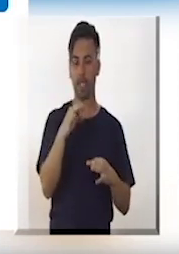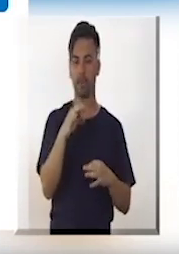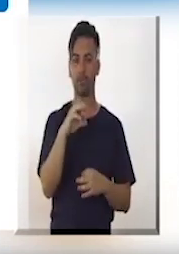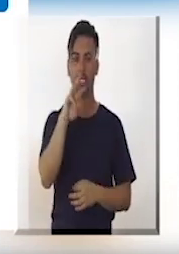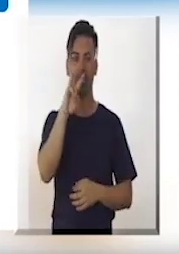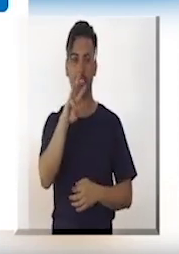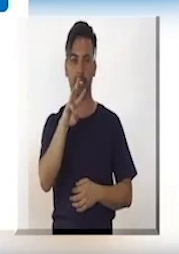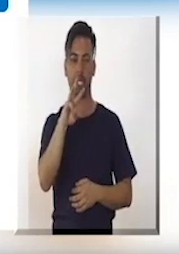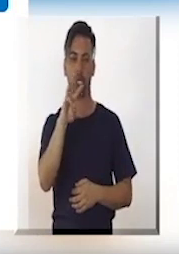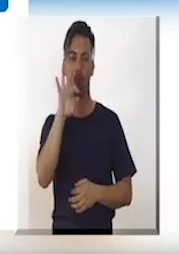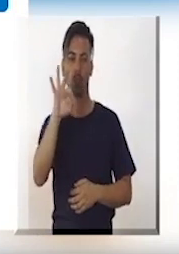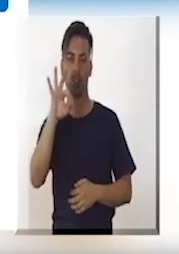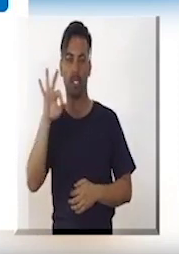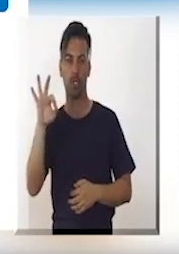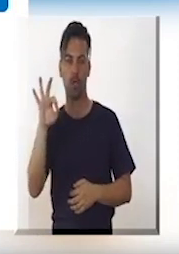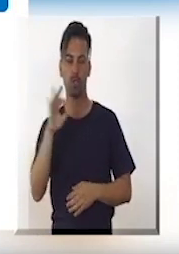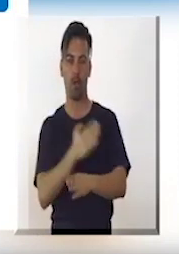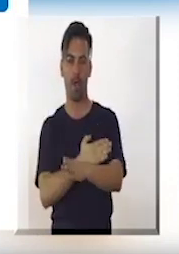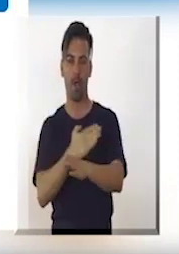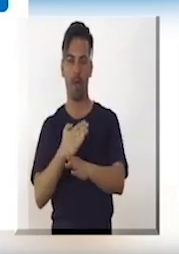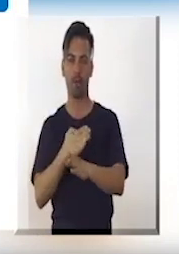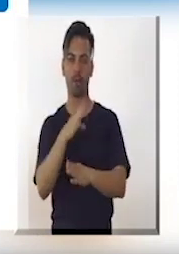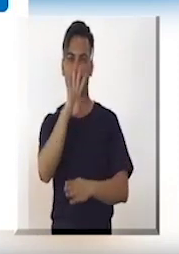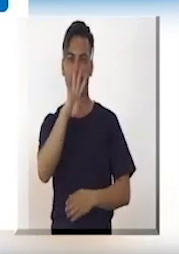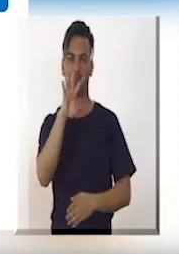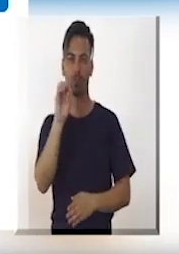la 405.